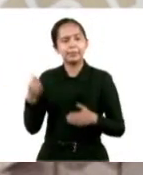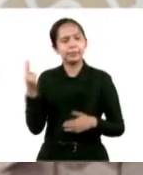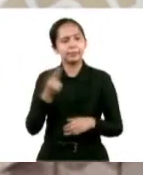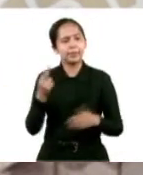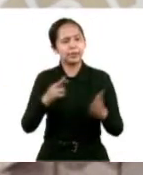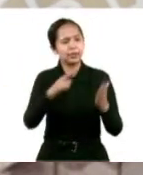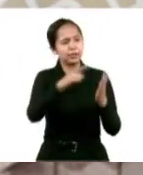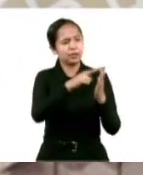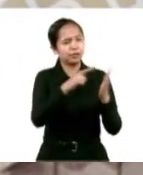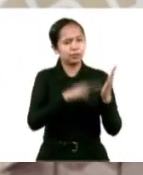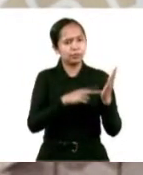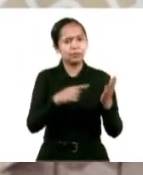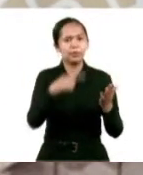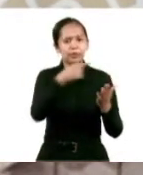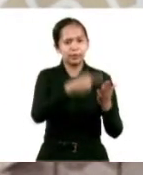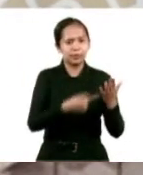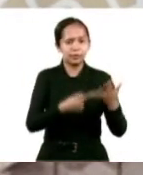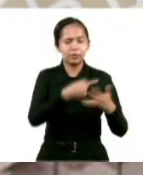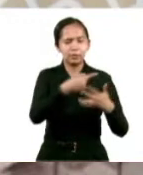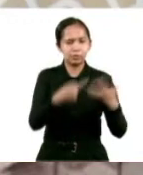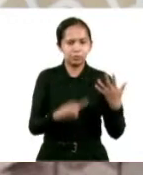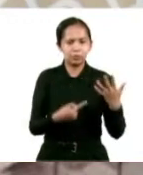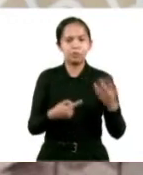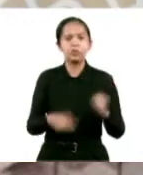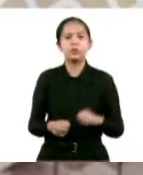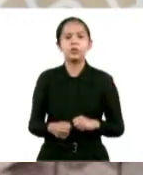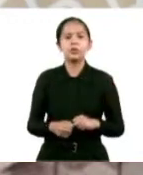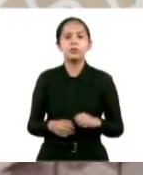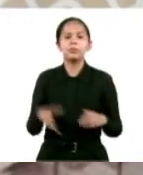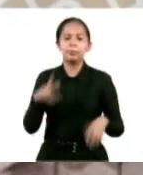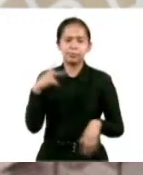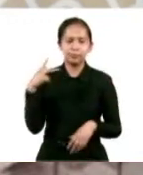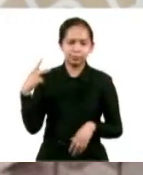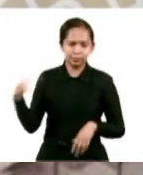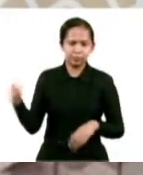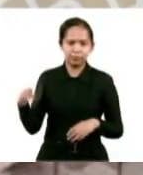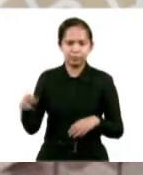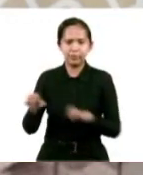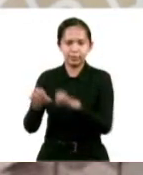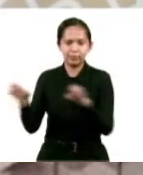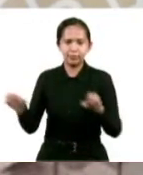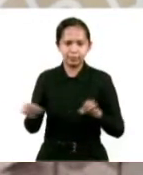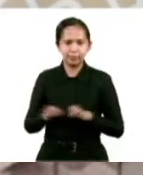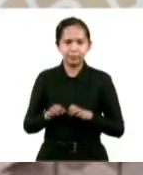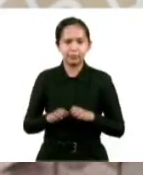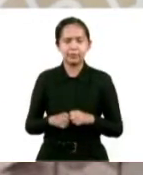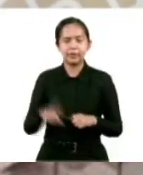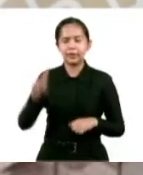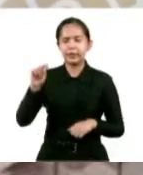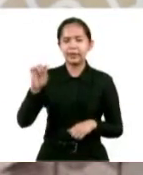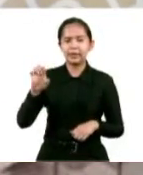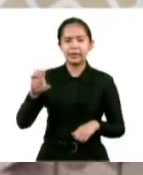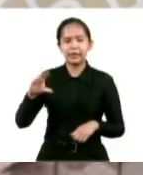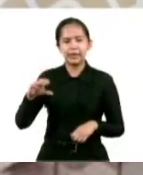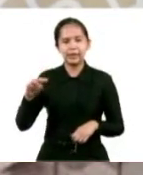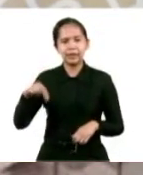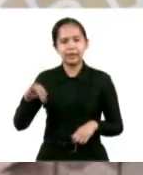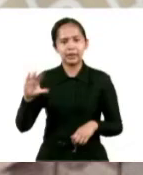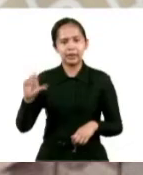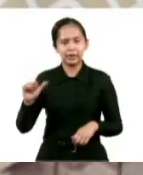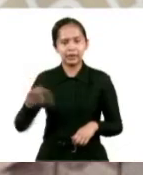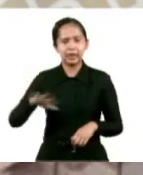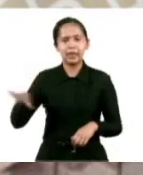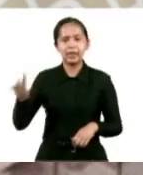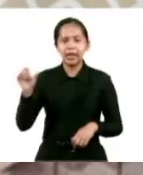de la metodología presentada originalmente por la propia empresa, llamada Técnica de Análisis